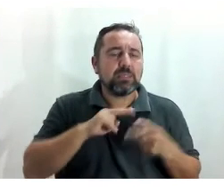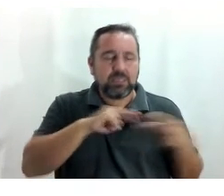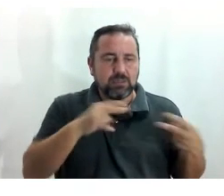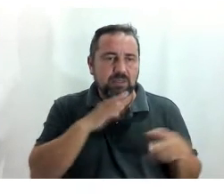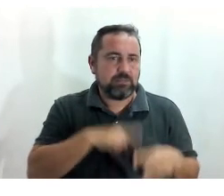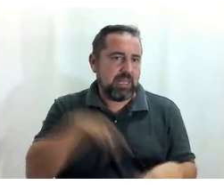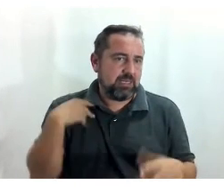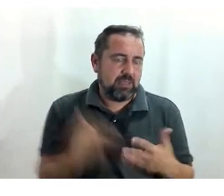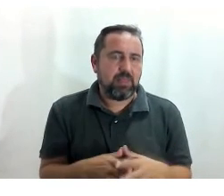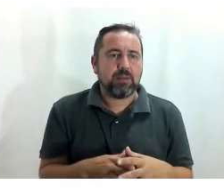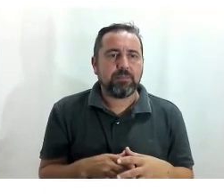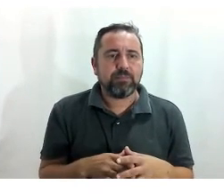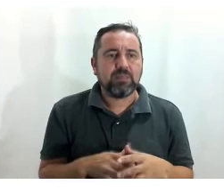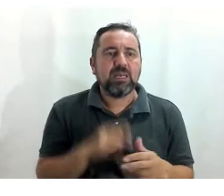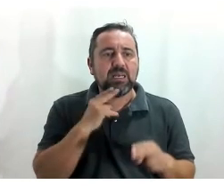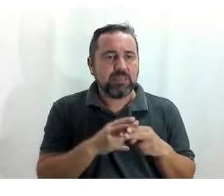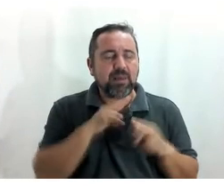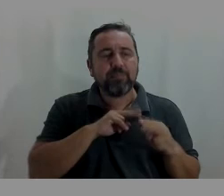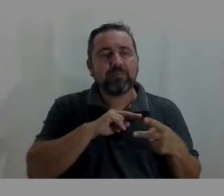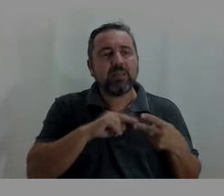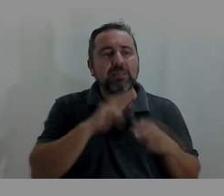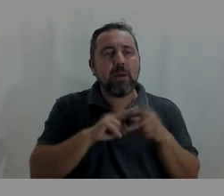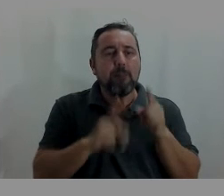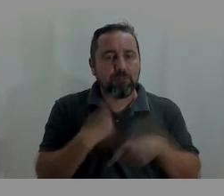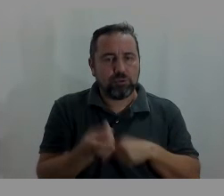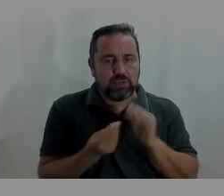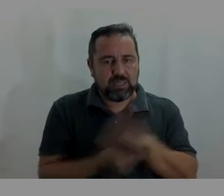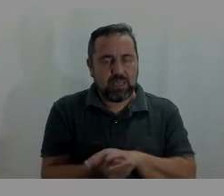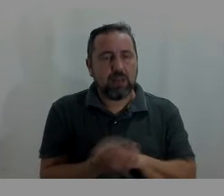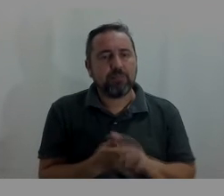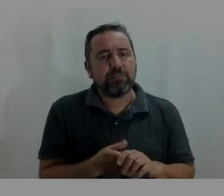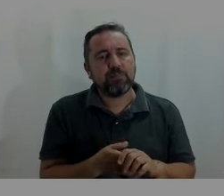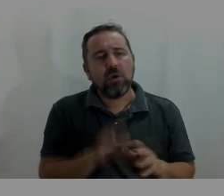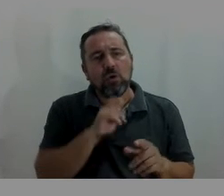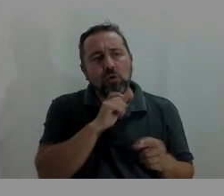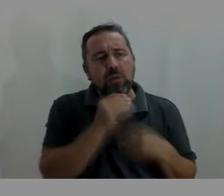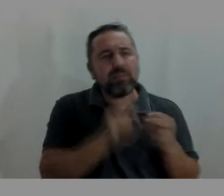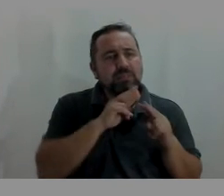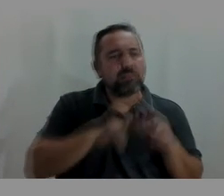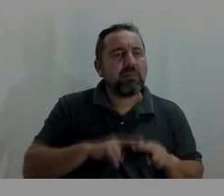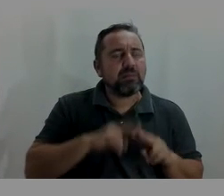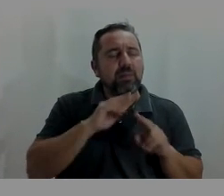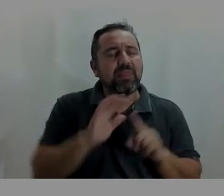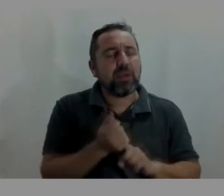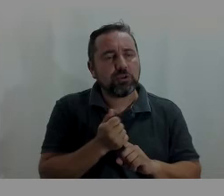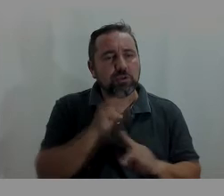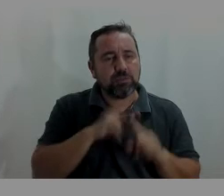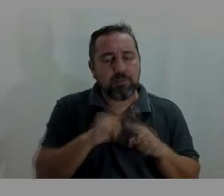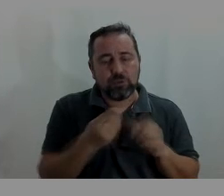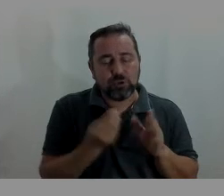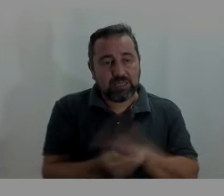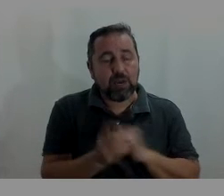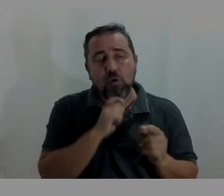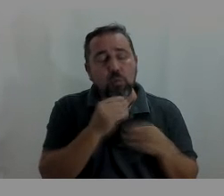estándar, que lo llamamos un diagnóstico postnatal. ¿Cómo afrontaríamos principalmente el diagnóstico postnatal? Pues el diagnóstico